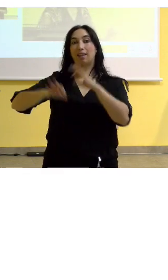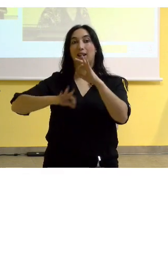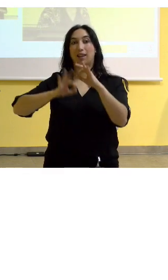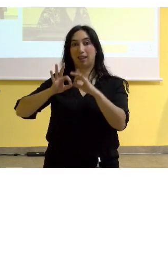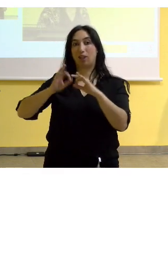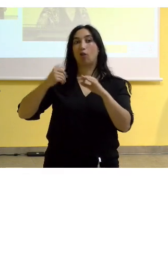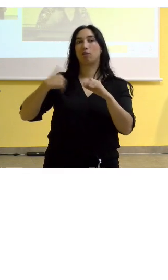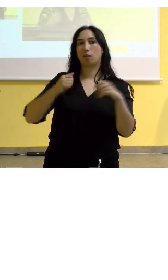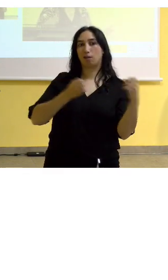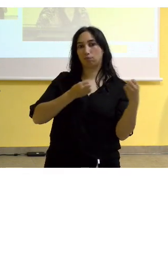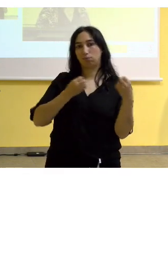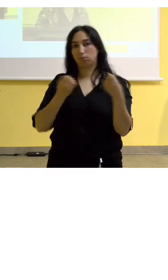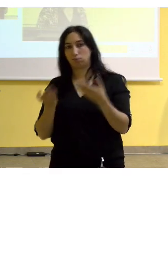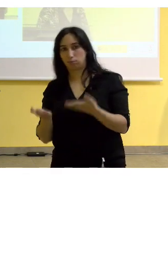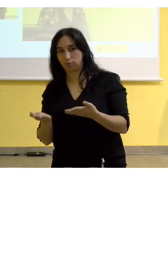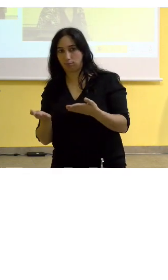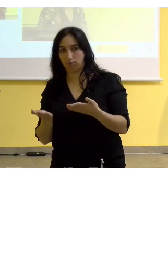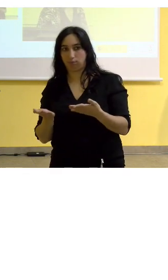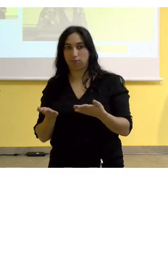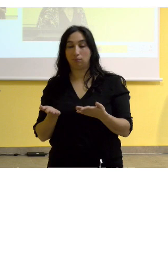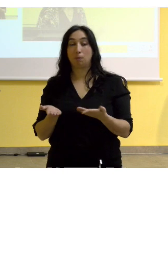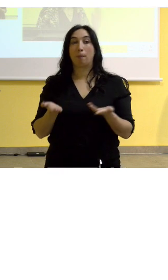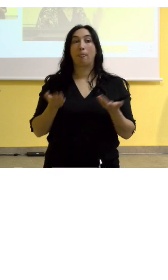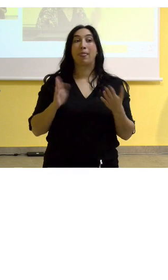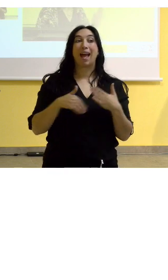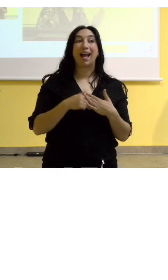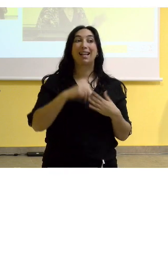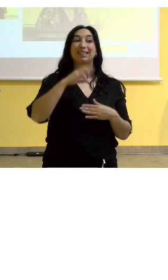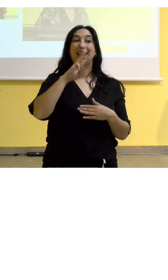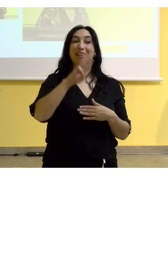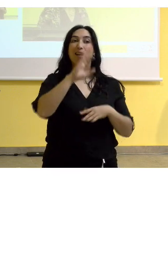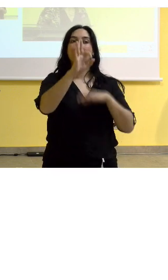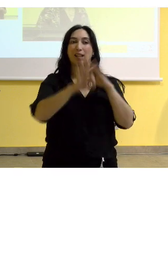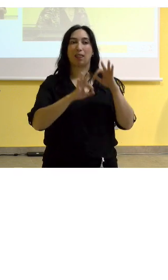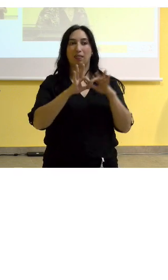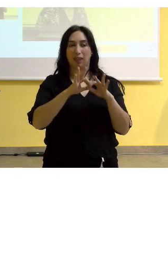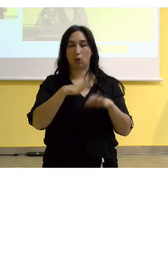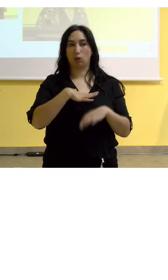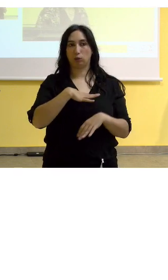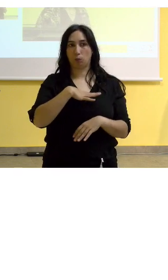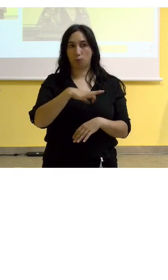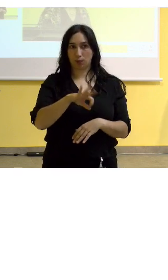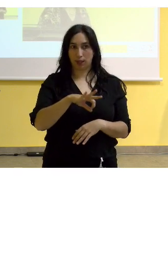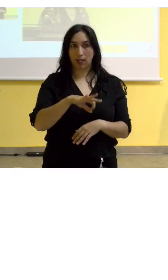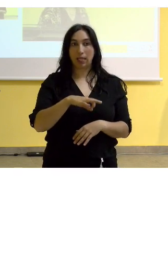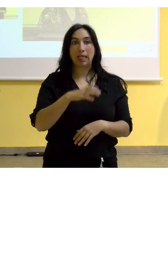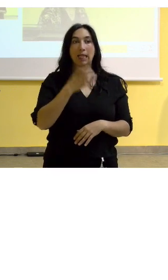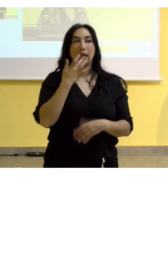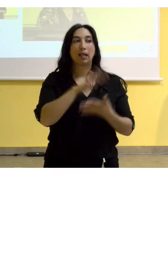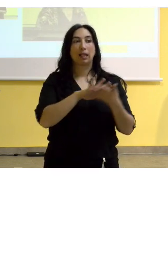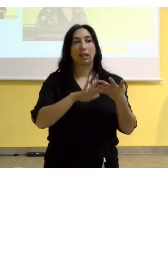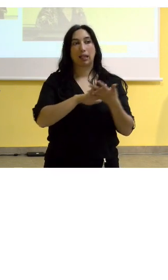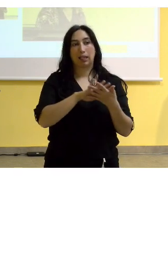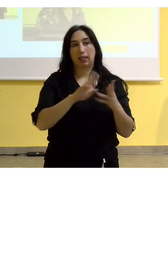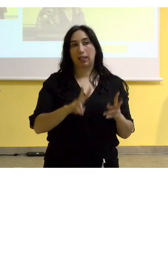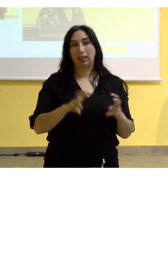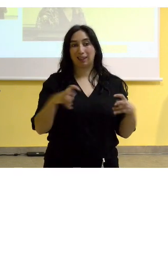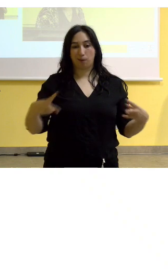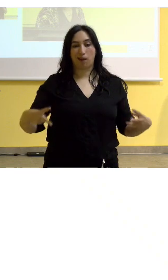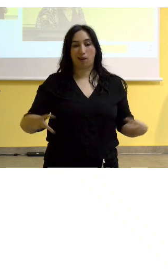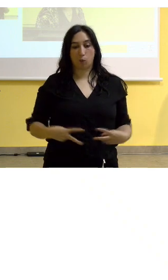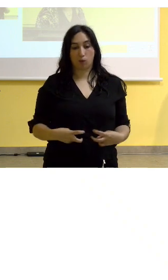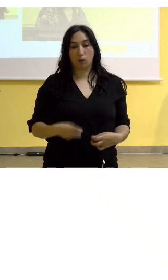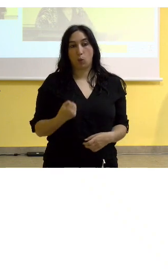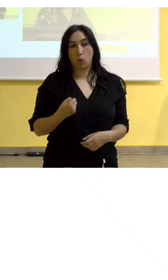gameto ya, yéndose a un donante, hasta 3 ciclos de fecundación in vitro. Si hablamos de inseminaciones, que es lo que os he